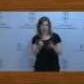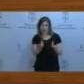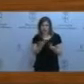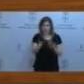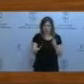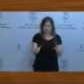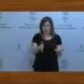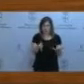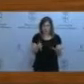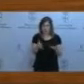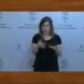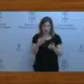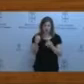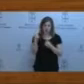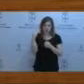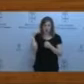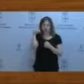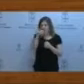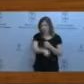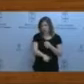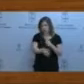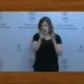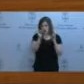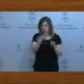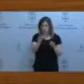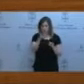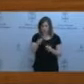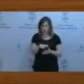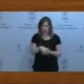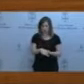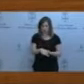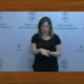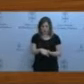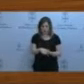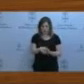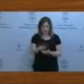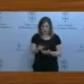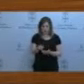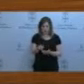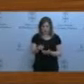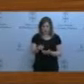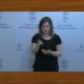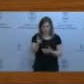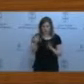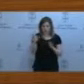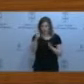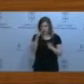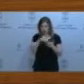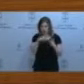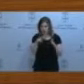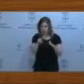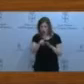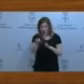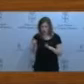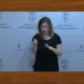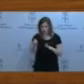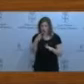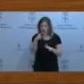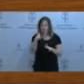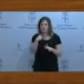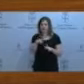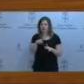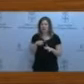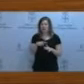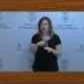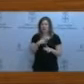últimos años seguro, con la pequeña isla de 2011, ha sido espectacular. Y lo ha sido en